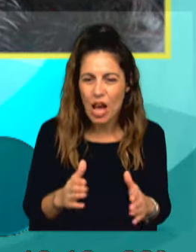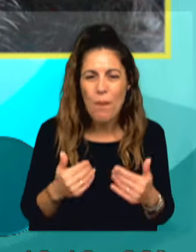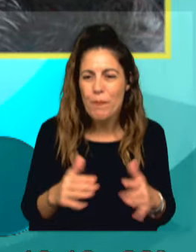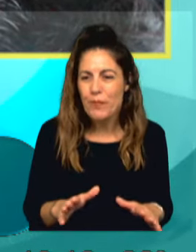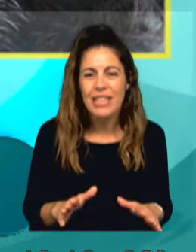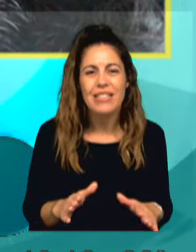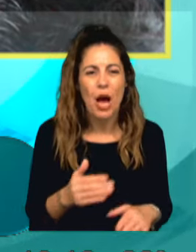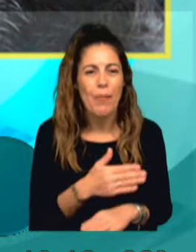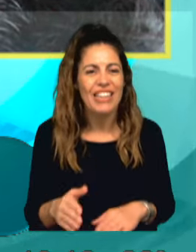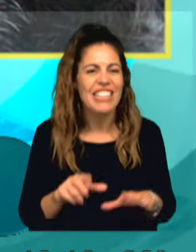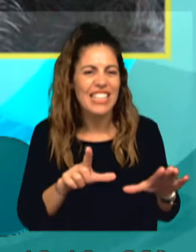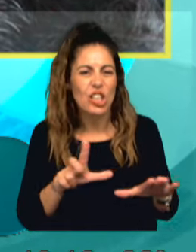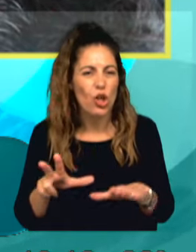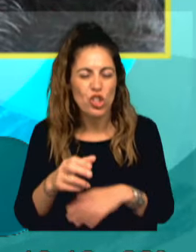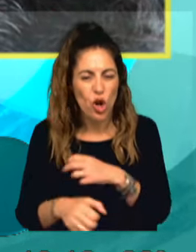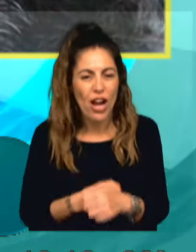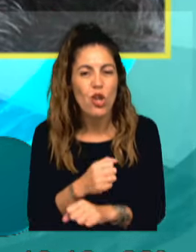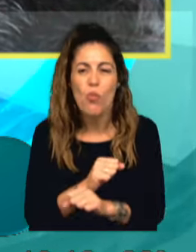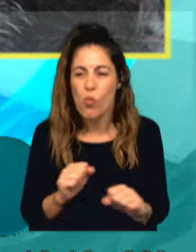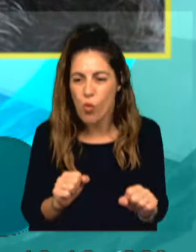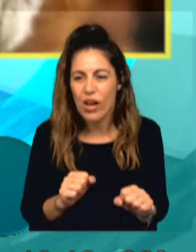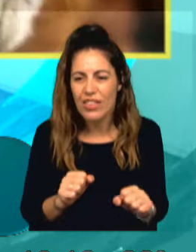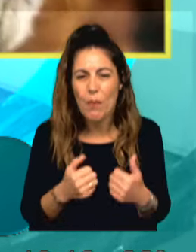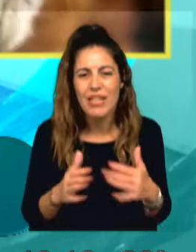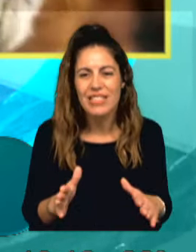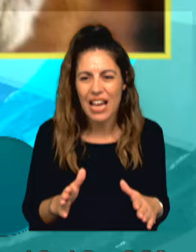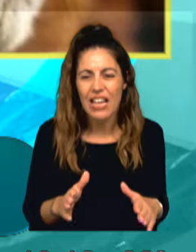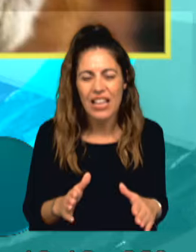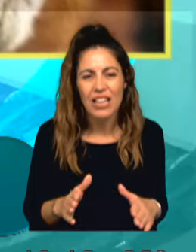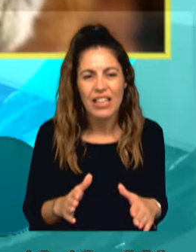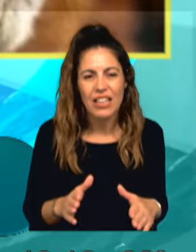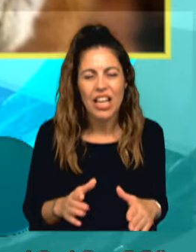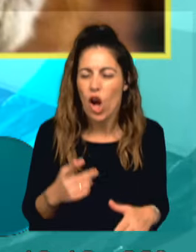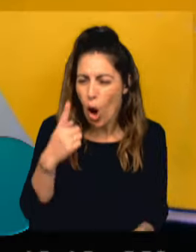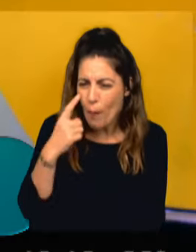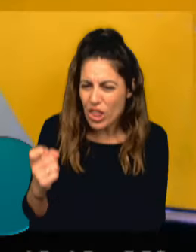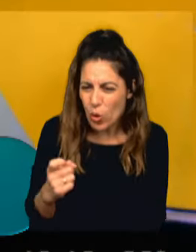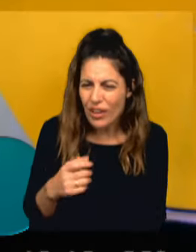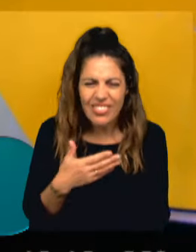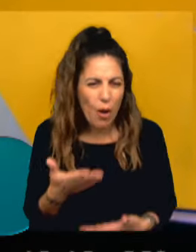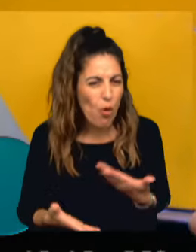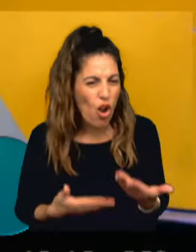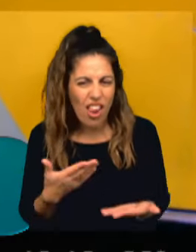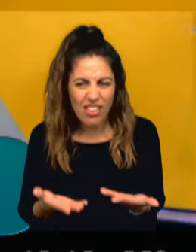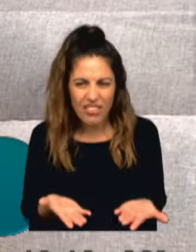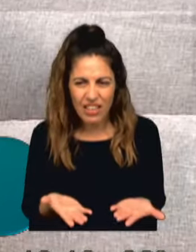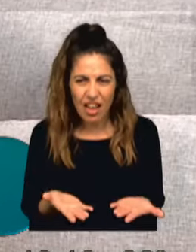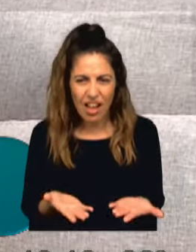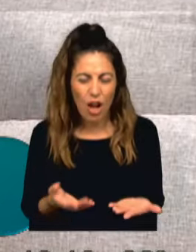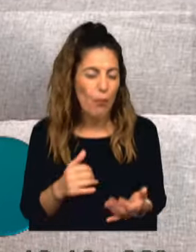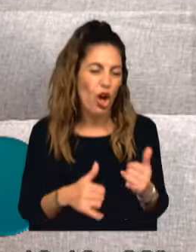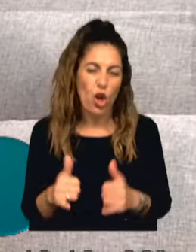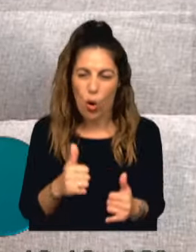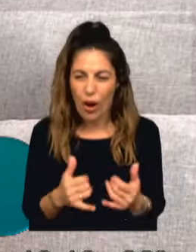pasar a partir de los 7 8 años y uno puede empezar a por lo menos a ir eh Y cómo me doy cuenta que tiene esas molestias en realidad Porque no juega